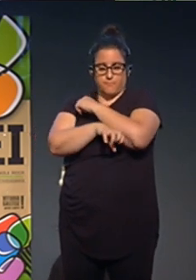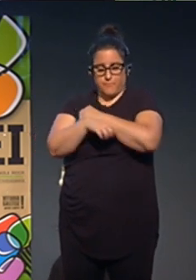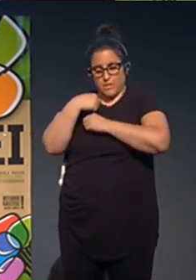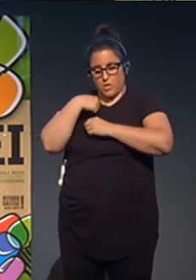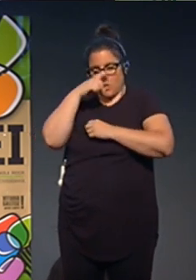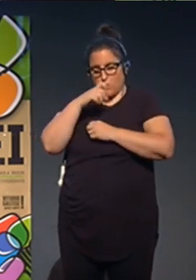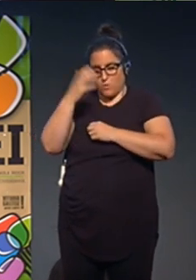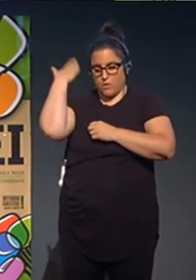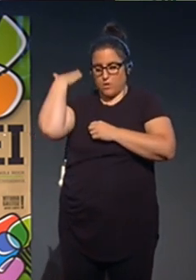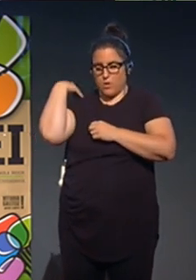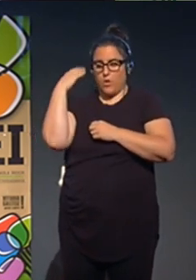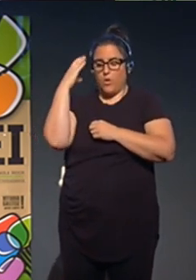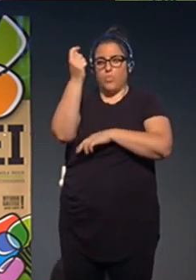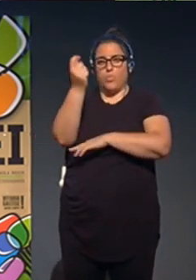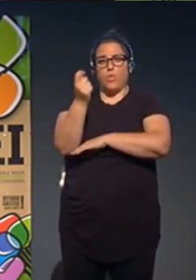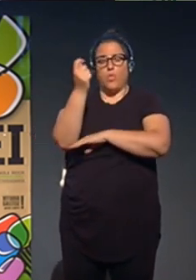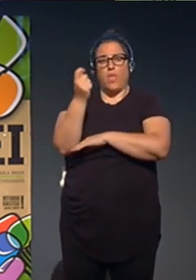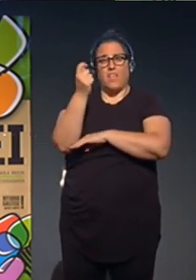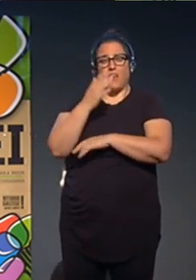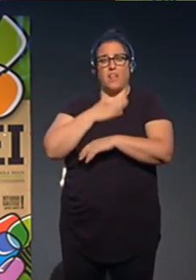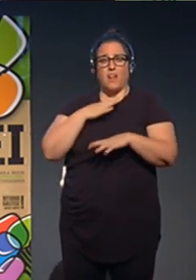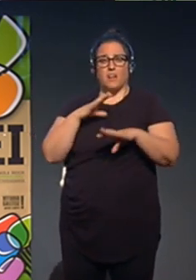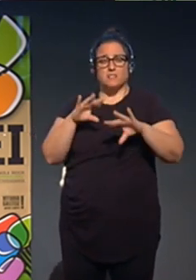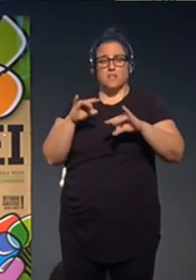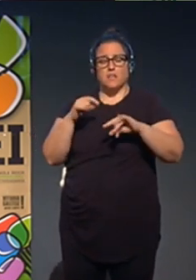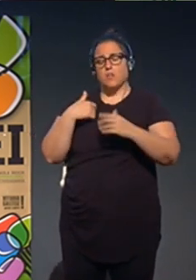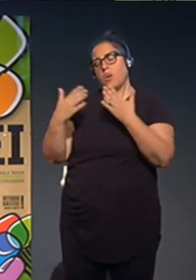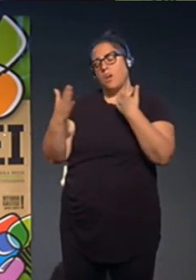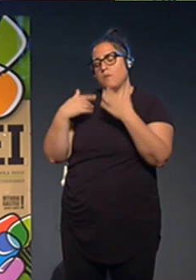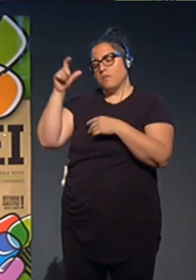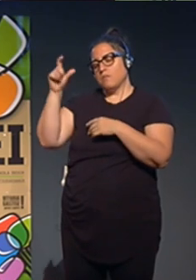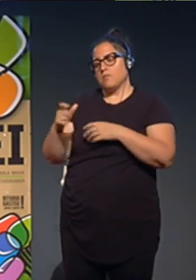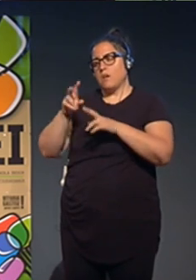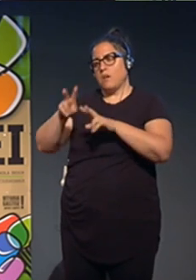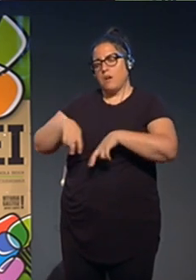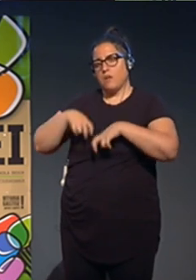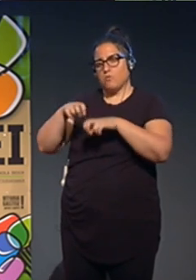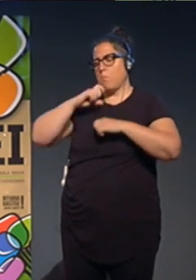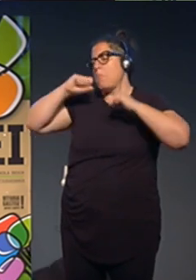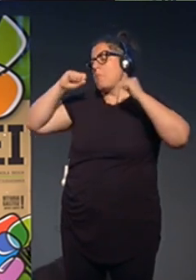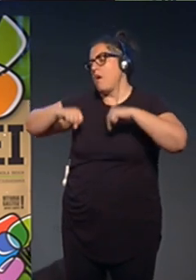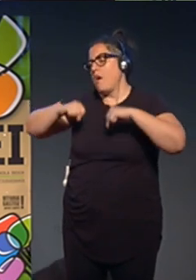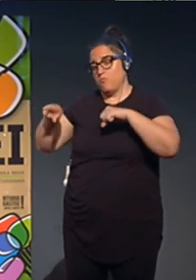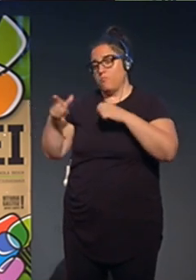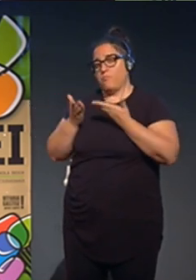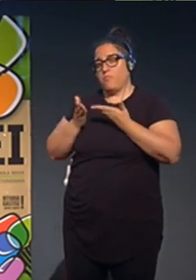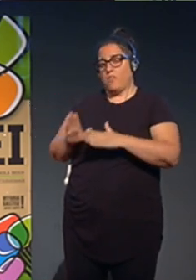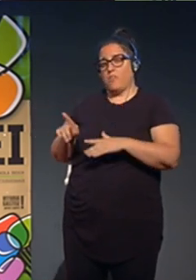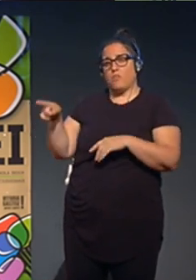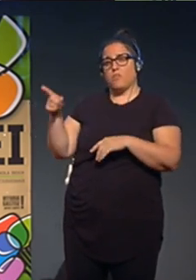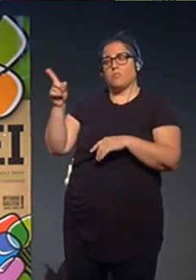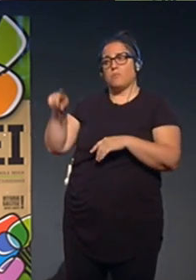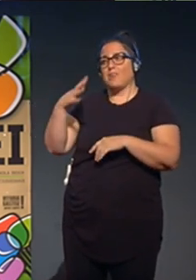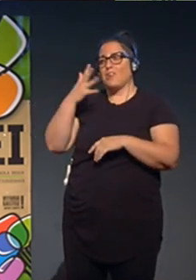nuestras en Ciudad real estaba hablando con un agricultor muy mayor estaba su hijo también que que que conoció a